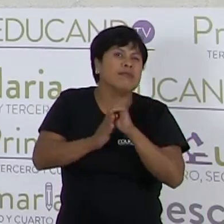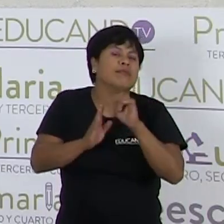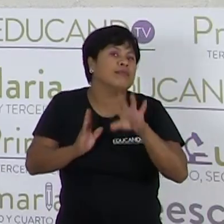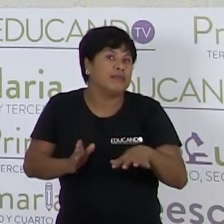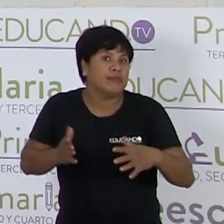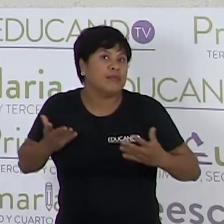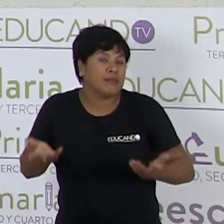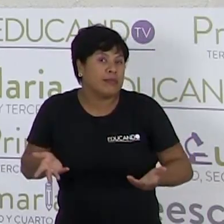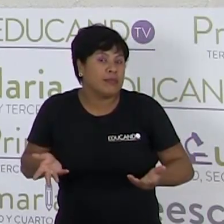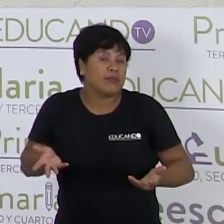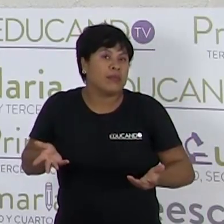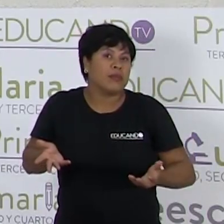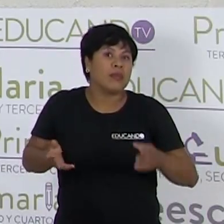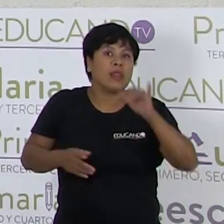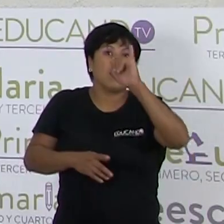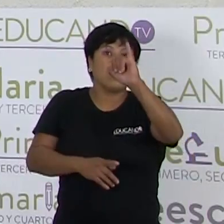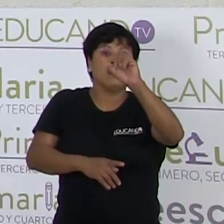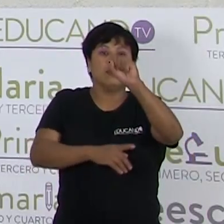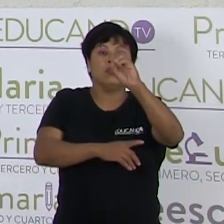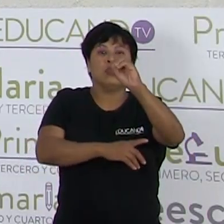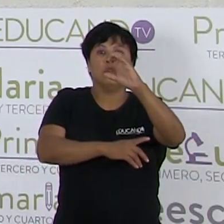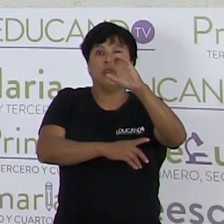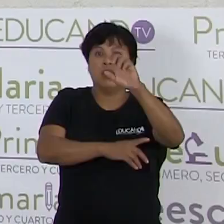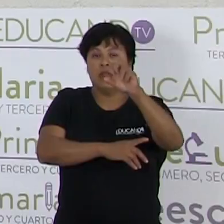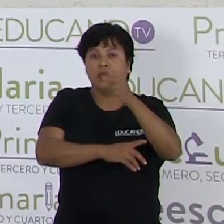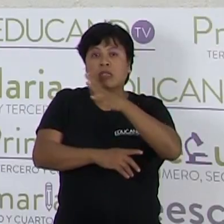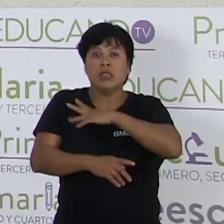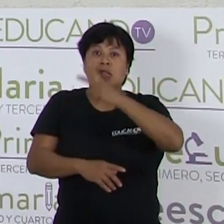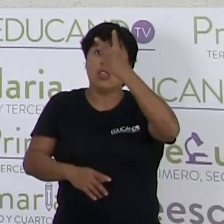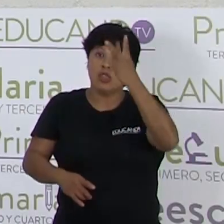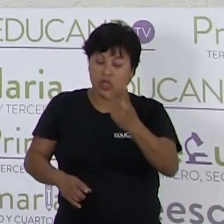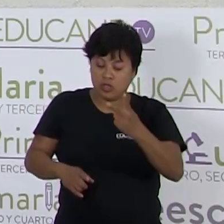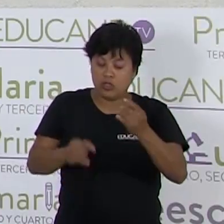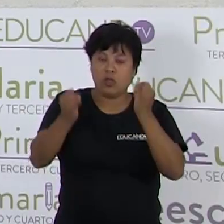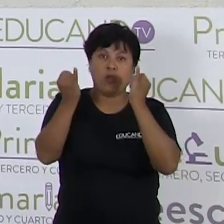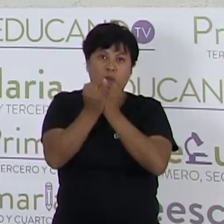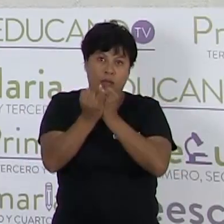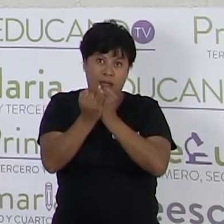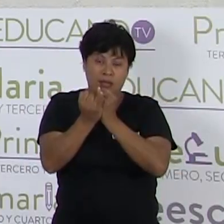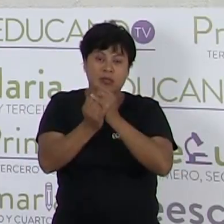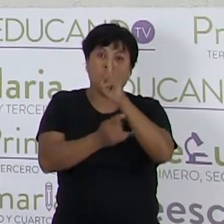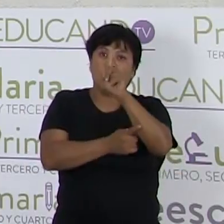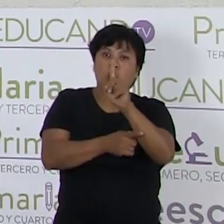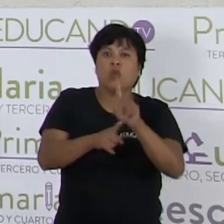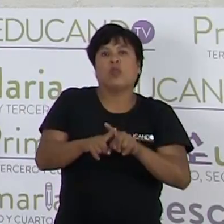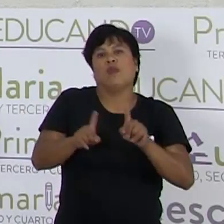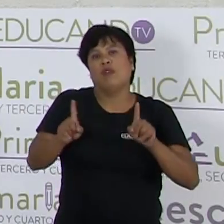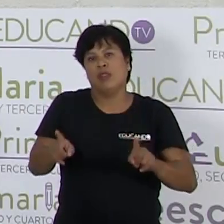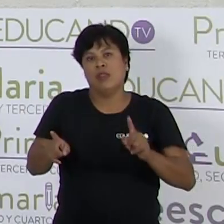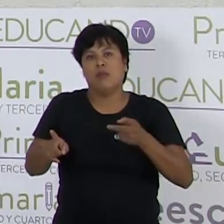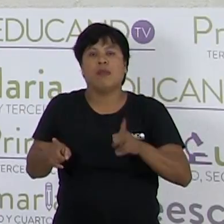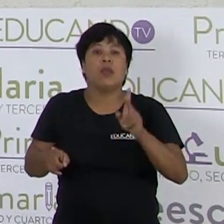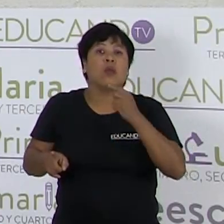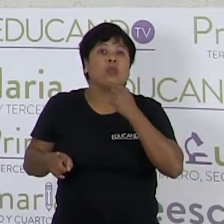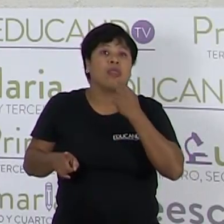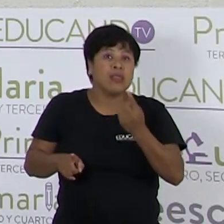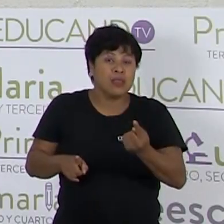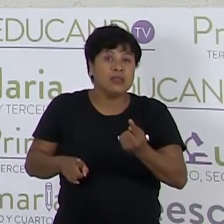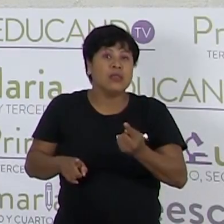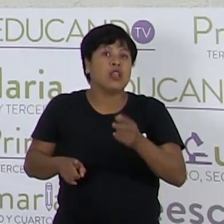su nombre lo dice, isósceles, tiene dos lados iguales y uno desigual. Pero aparte de eso dice, no es ni